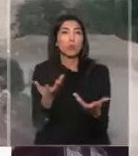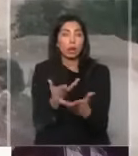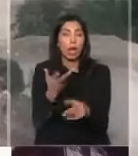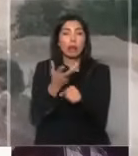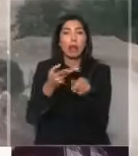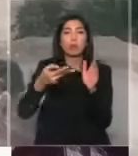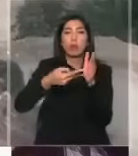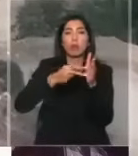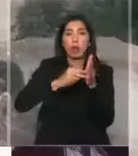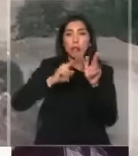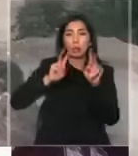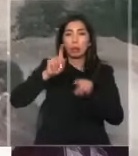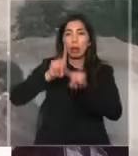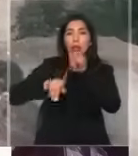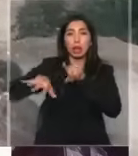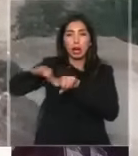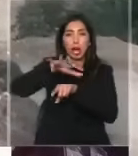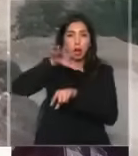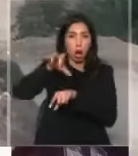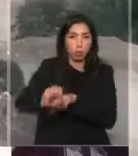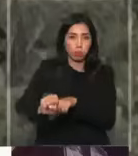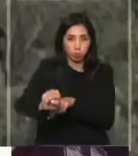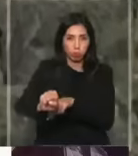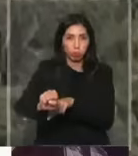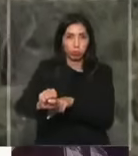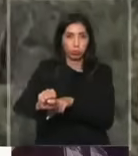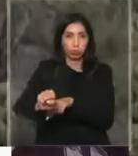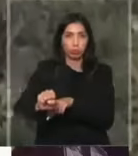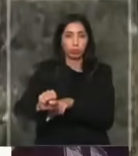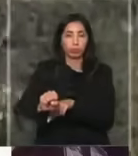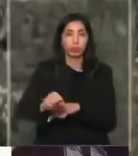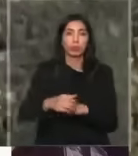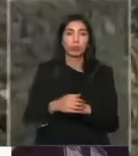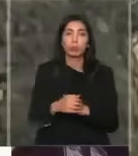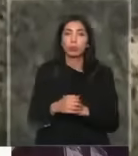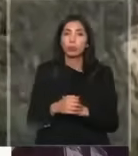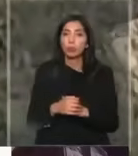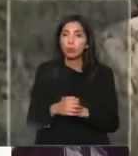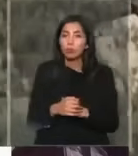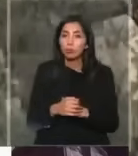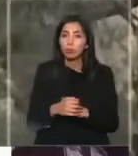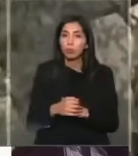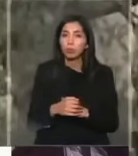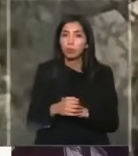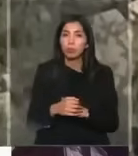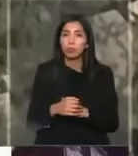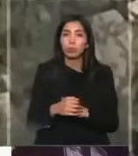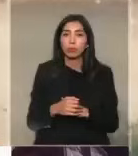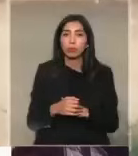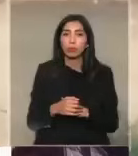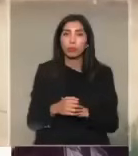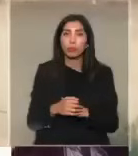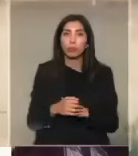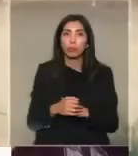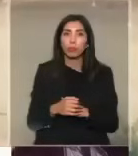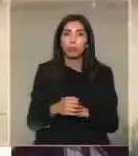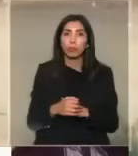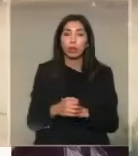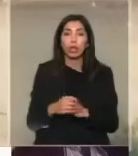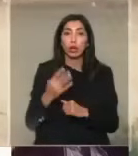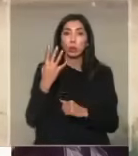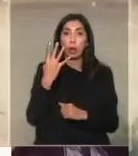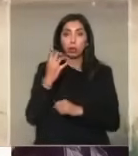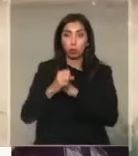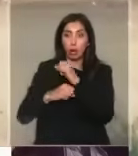la presunta usurpación de parte del terreno del empresario asesinado. El punto es que